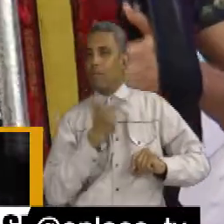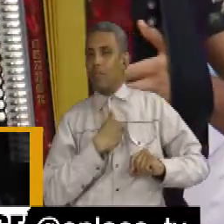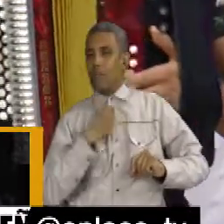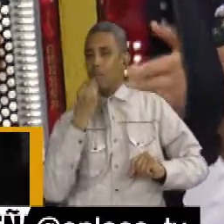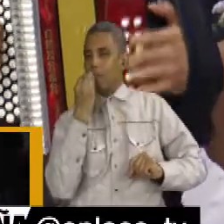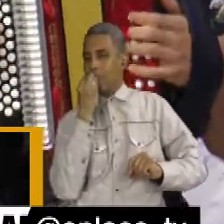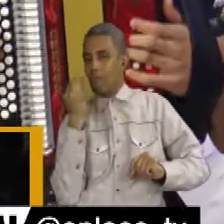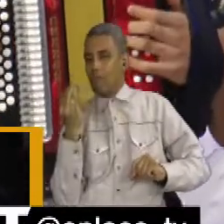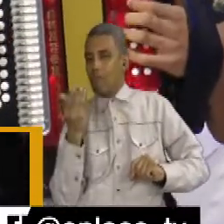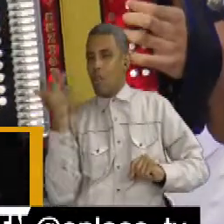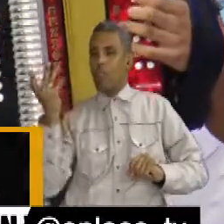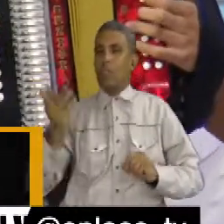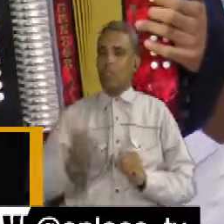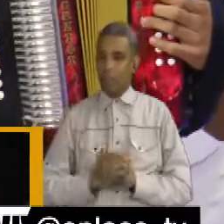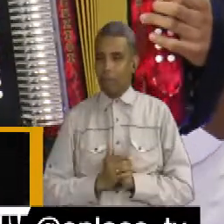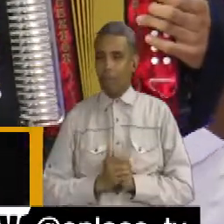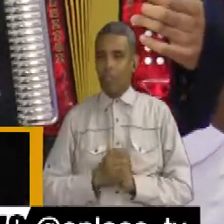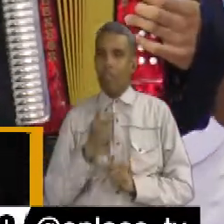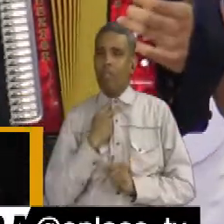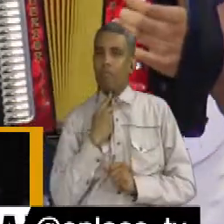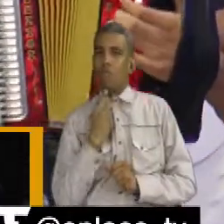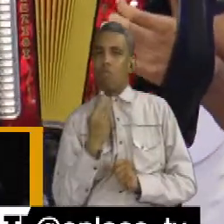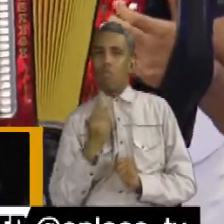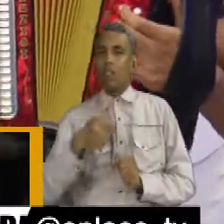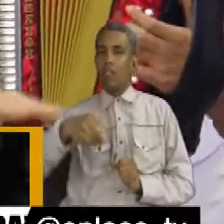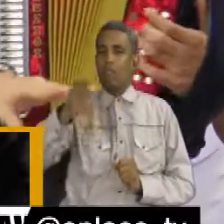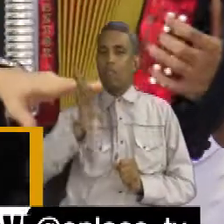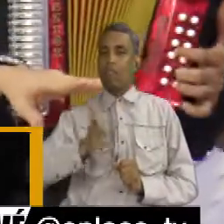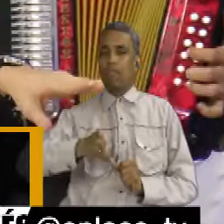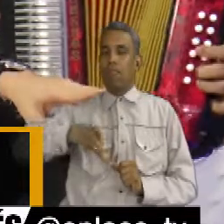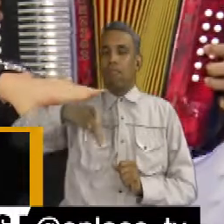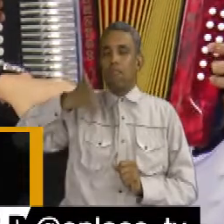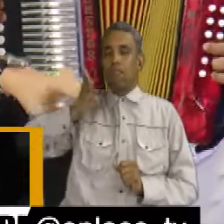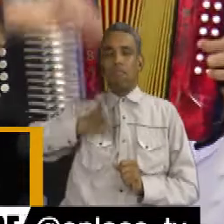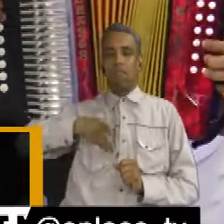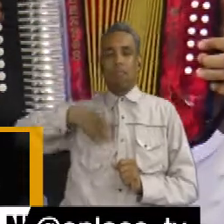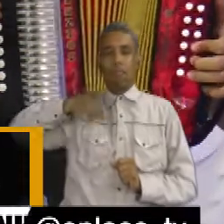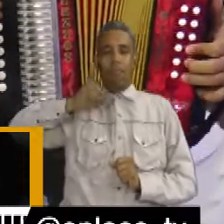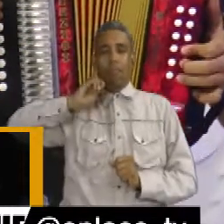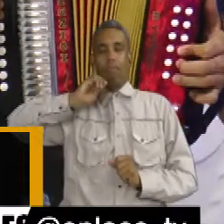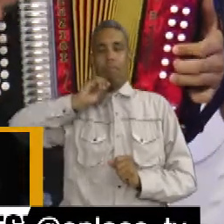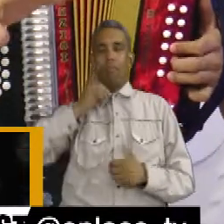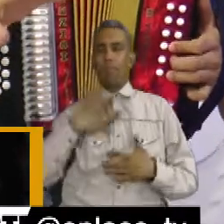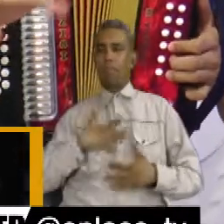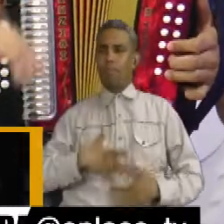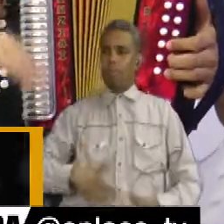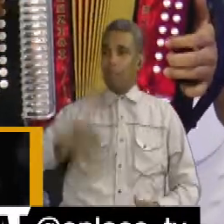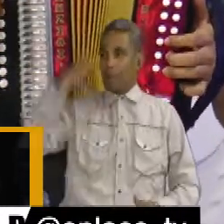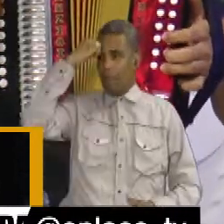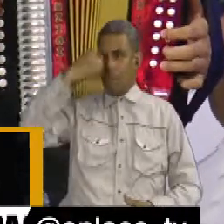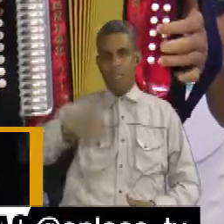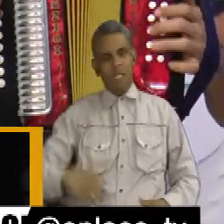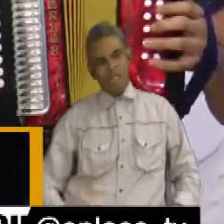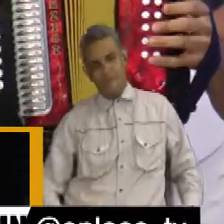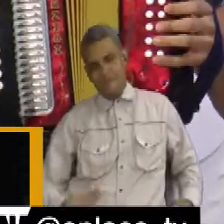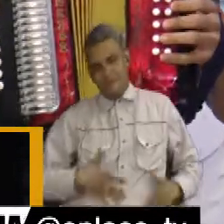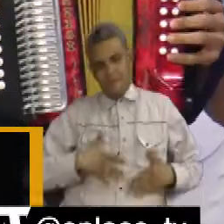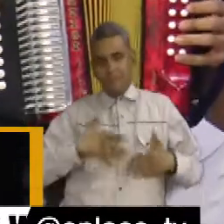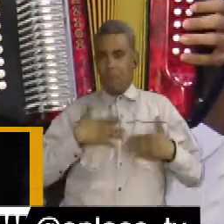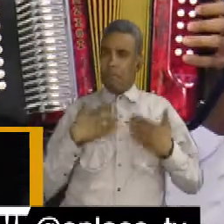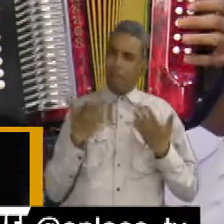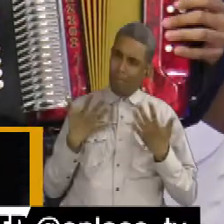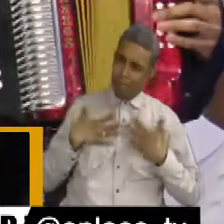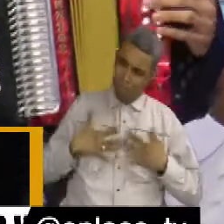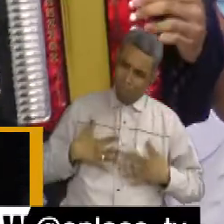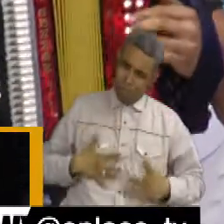dulzura y una voz que es mi locura. Ay, no se enoje, profesora, y yo sé que